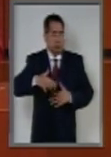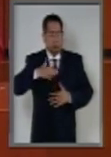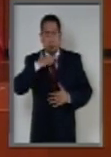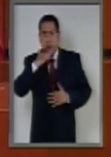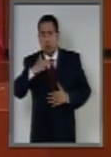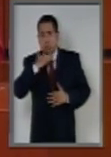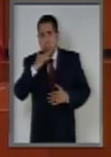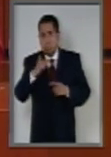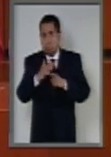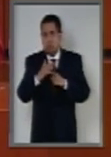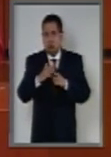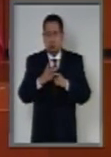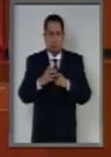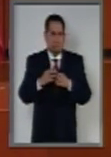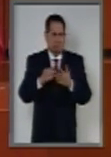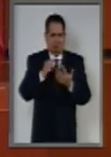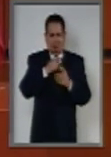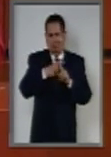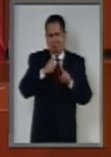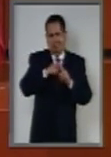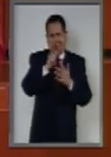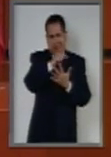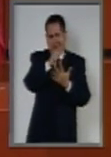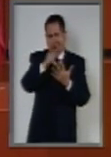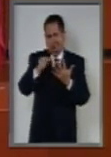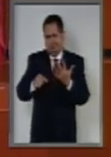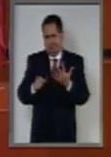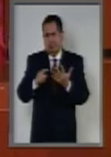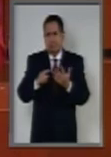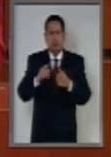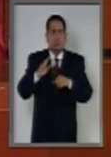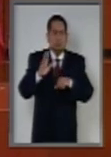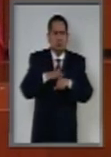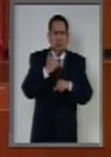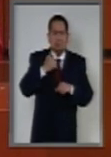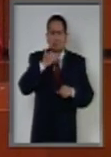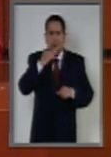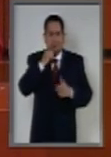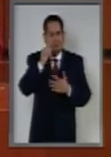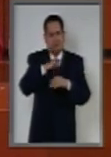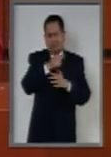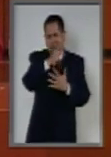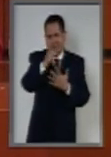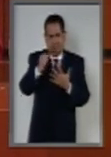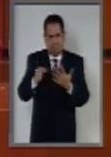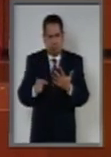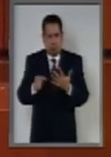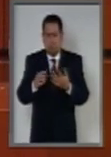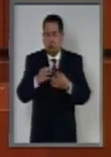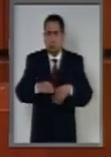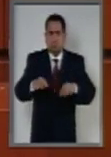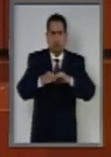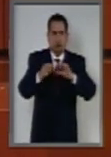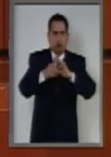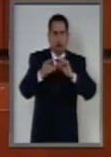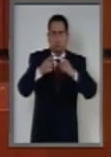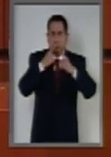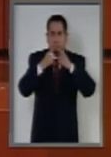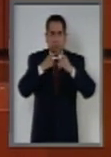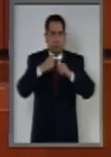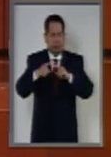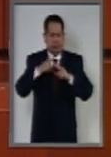fenómeno multidimensional y multicausal que impacta en el desarrollo de